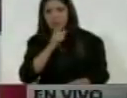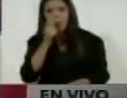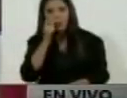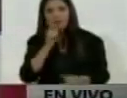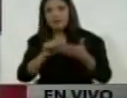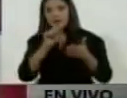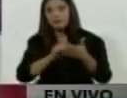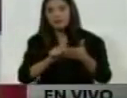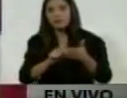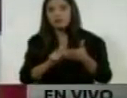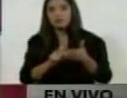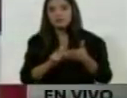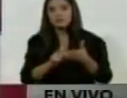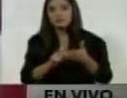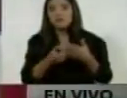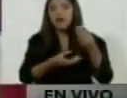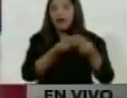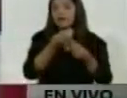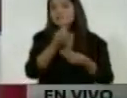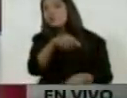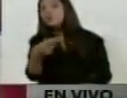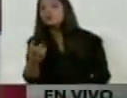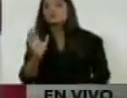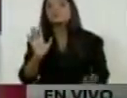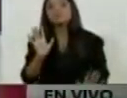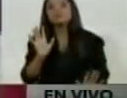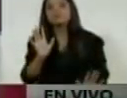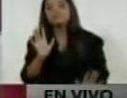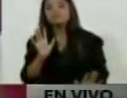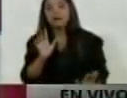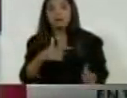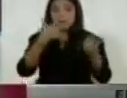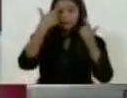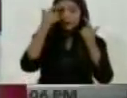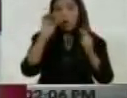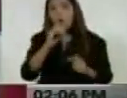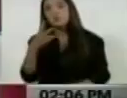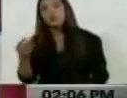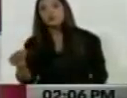Ser o no ser, somos o no somos.